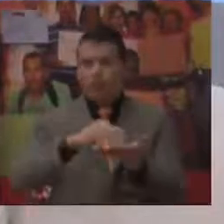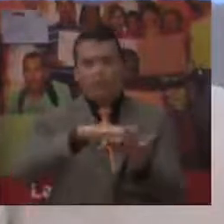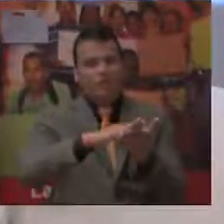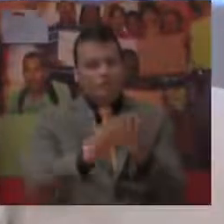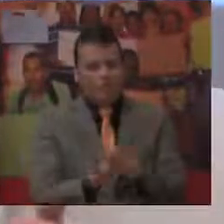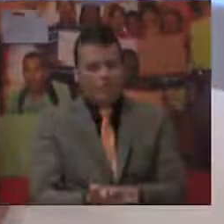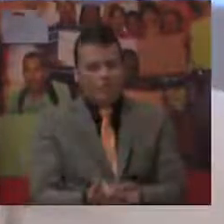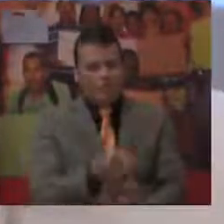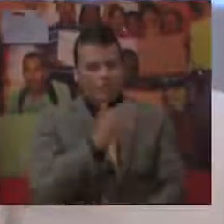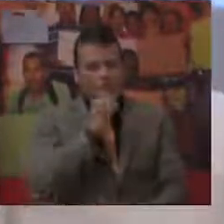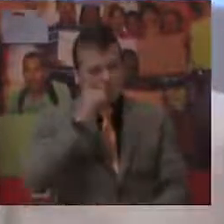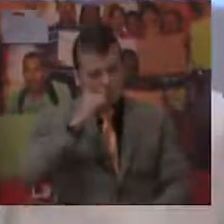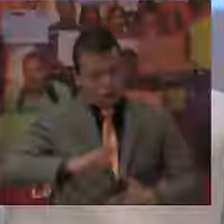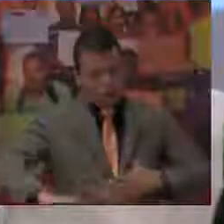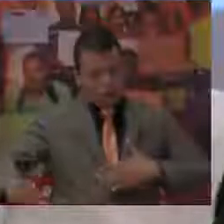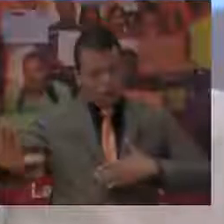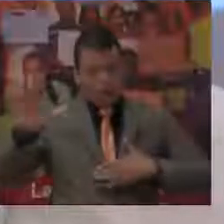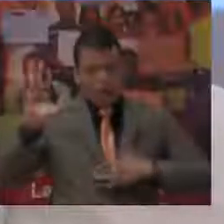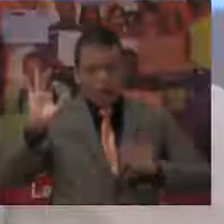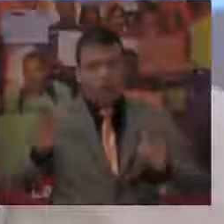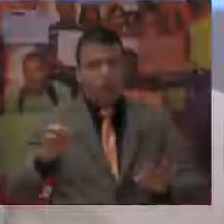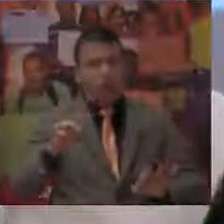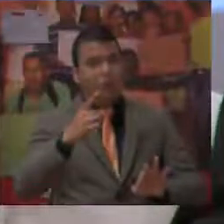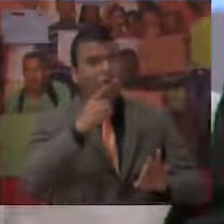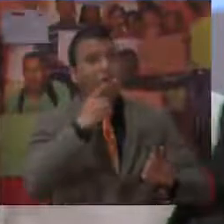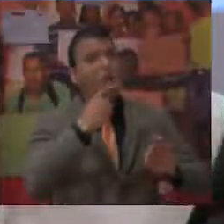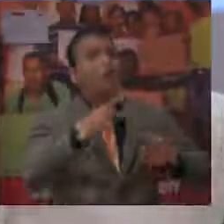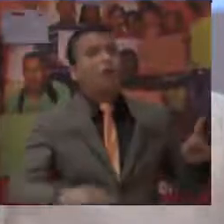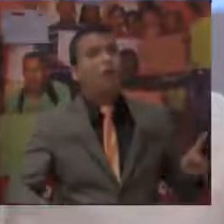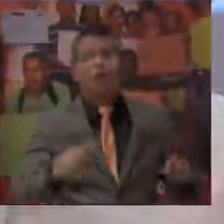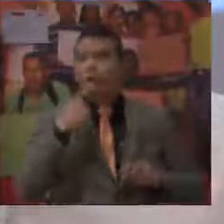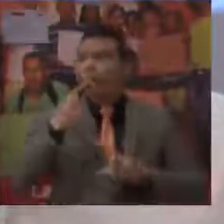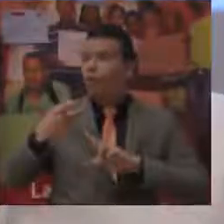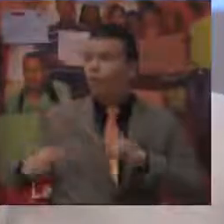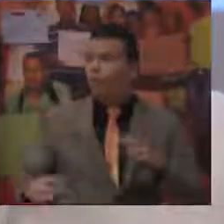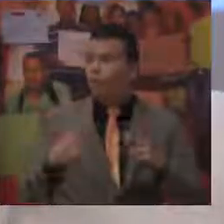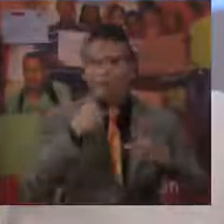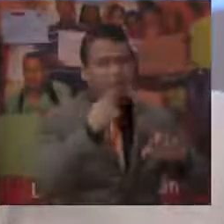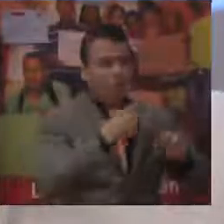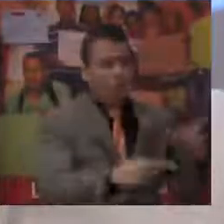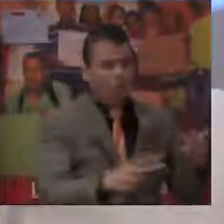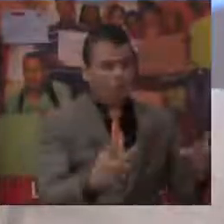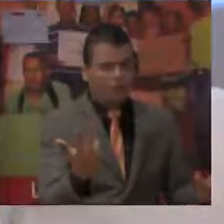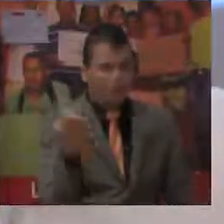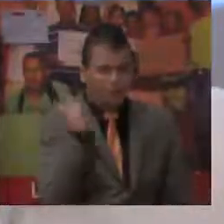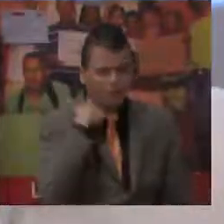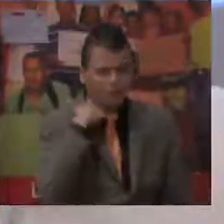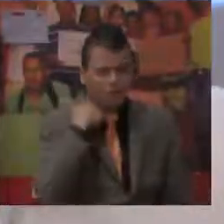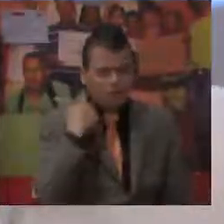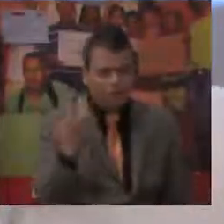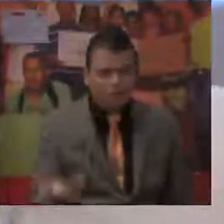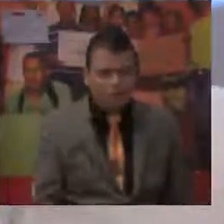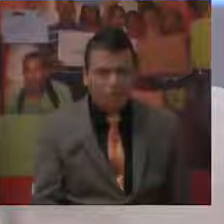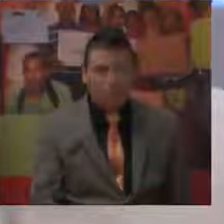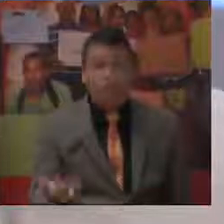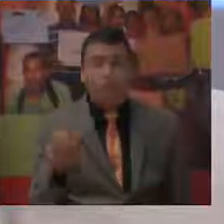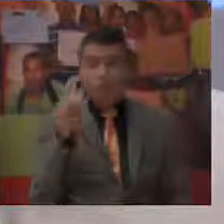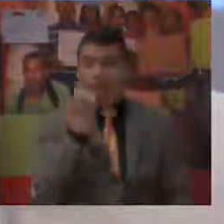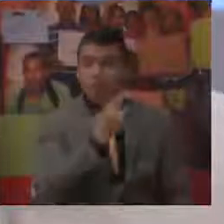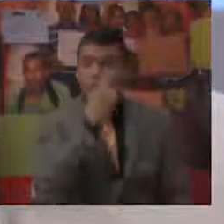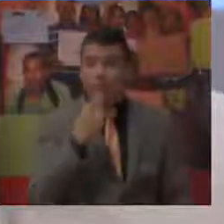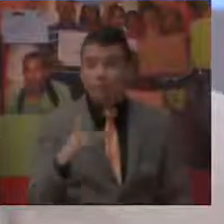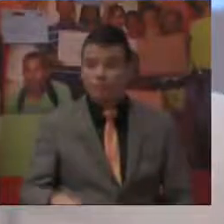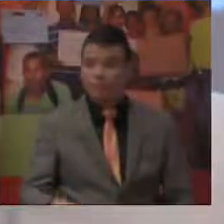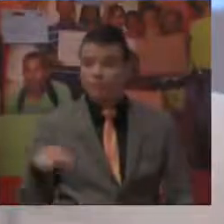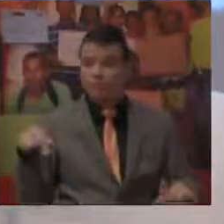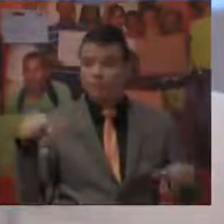te prometen unas cosas y después te las cambian en el camino, eso desincentiva. De todas maneras, estamos con un compromiso de estar